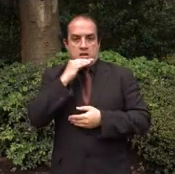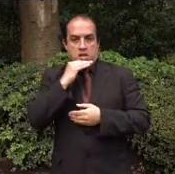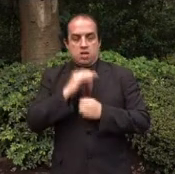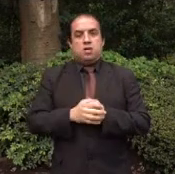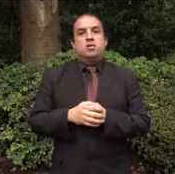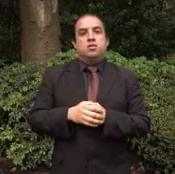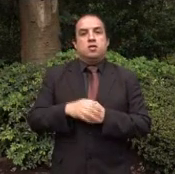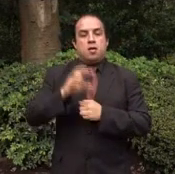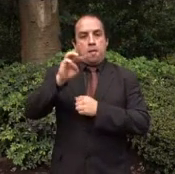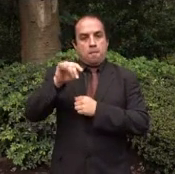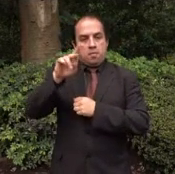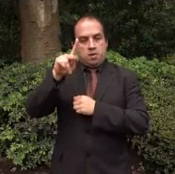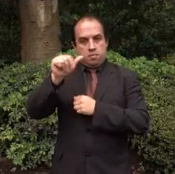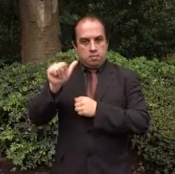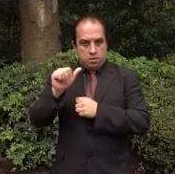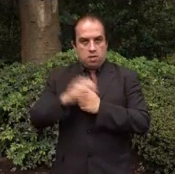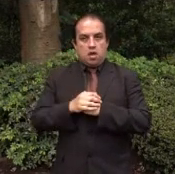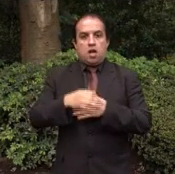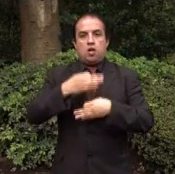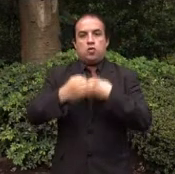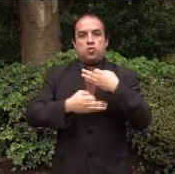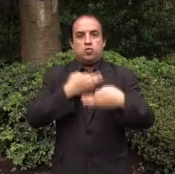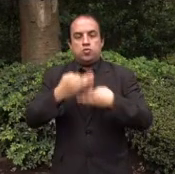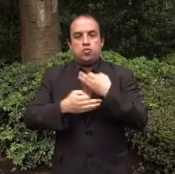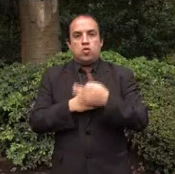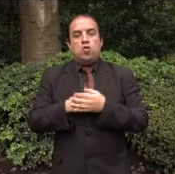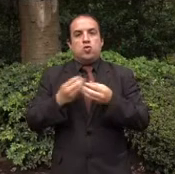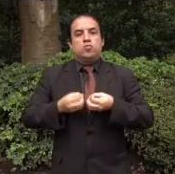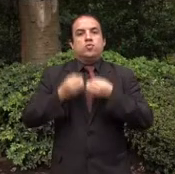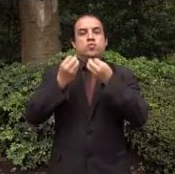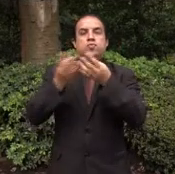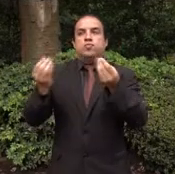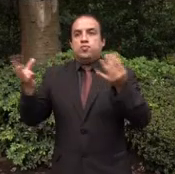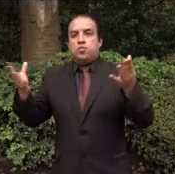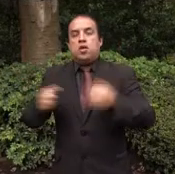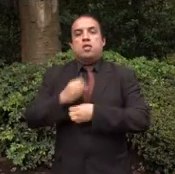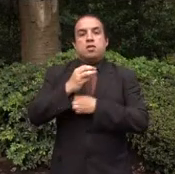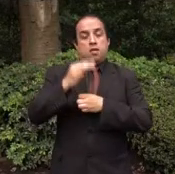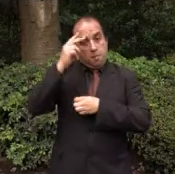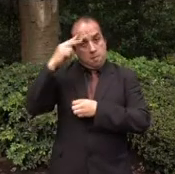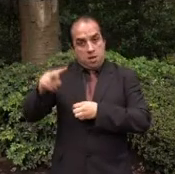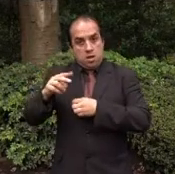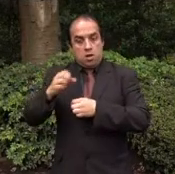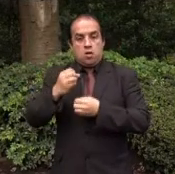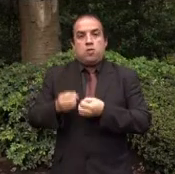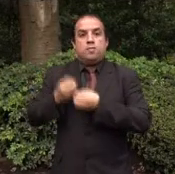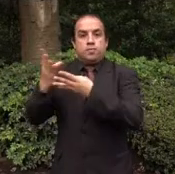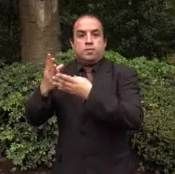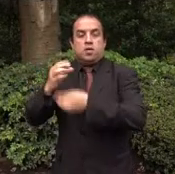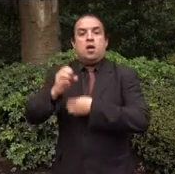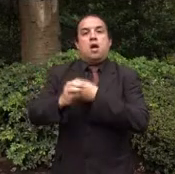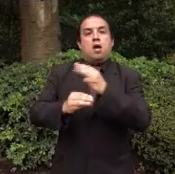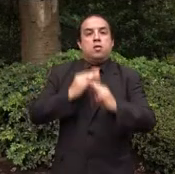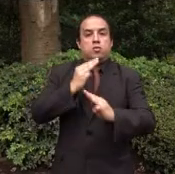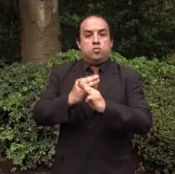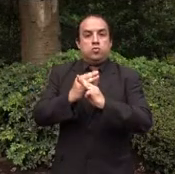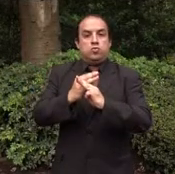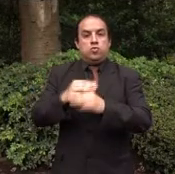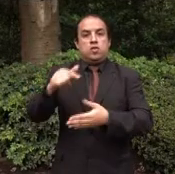aportes alimentarios de México al mundo serán parte del discurso en este gran